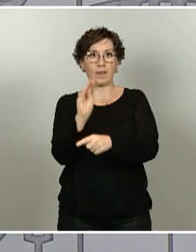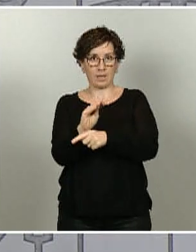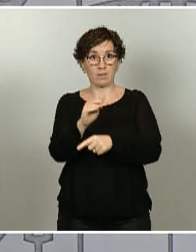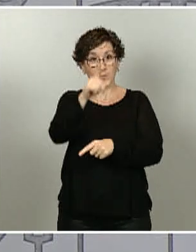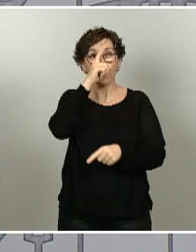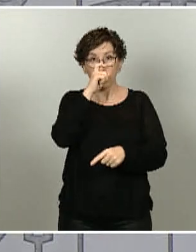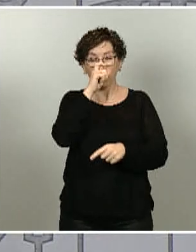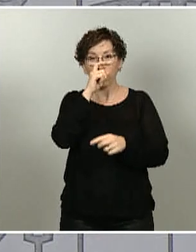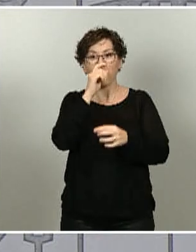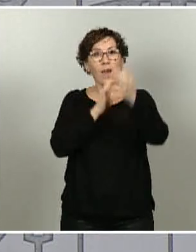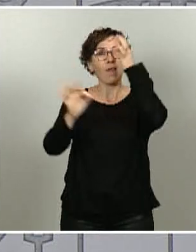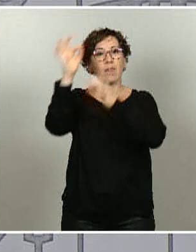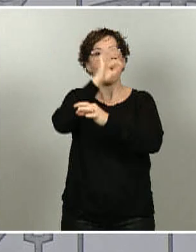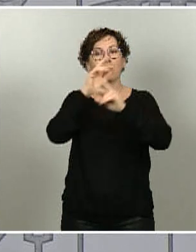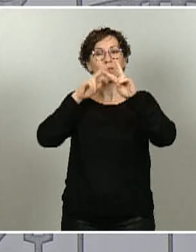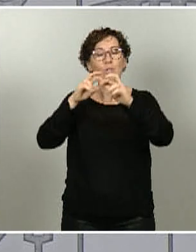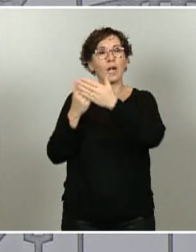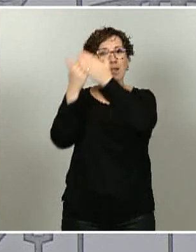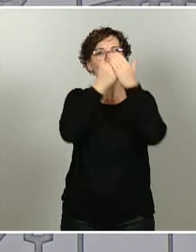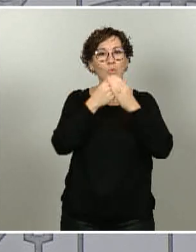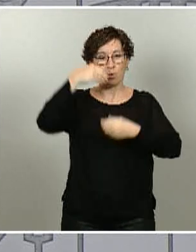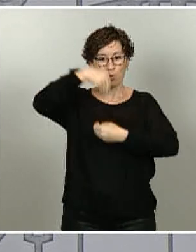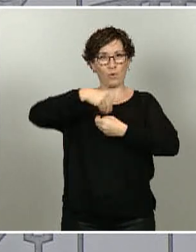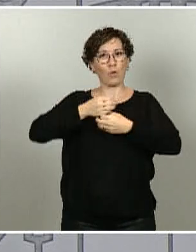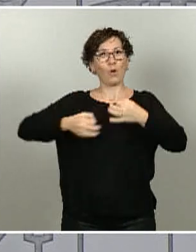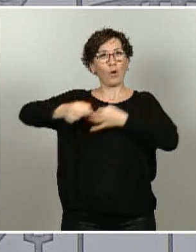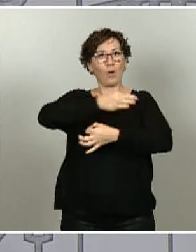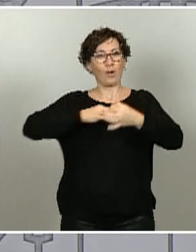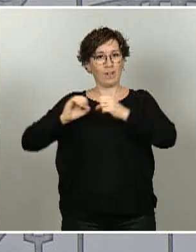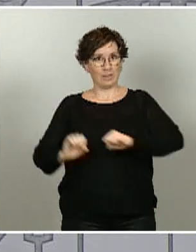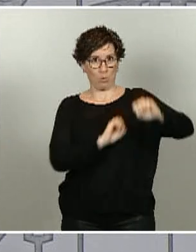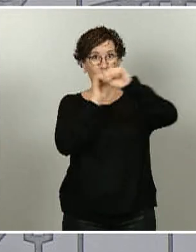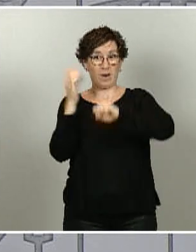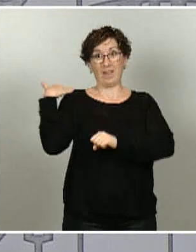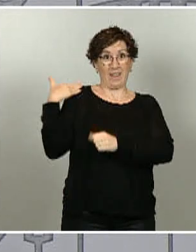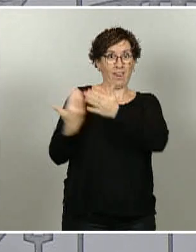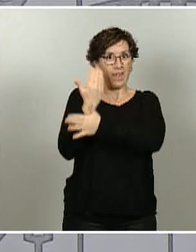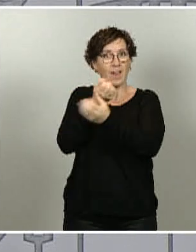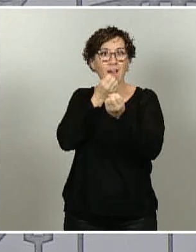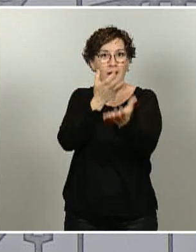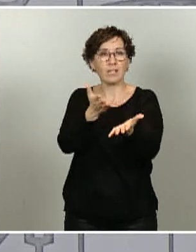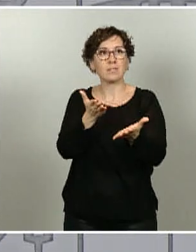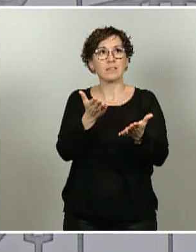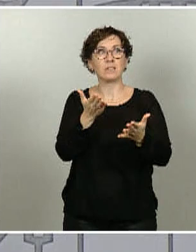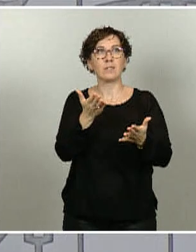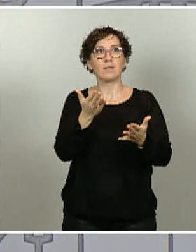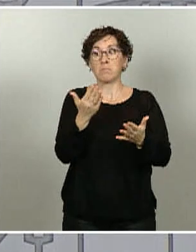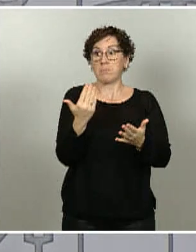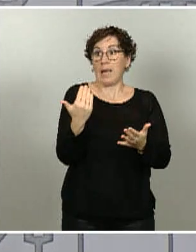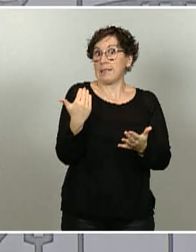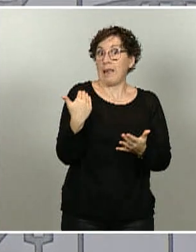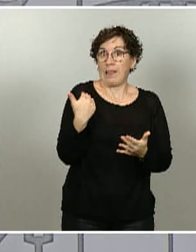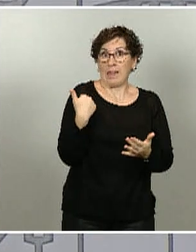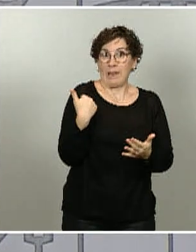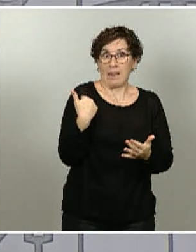se dieron hace ya unos días, hasta hace bien poco no detectábamos